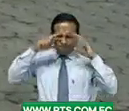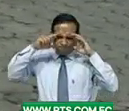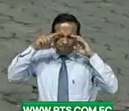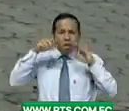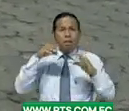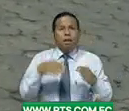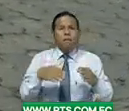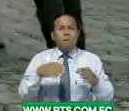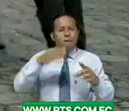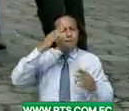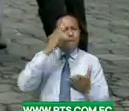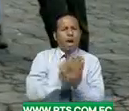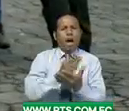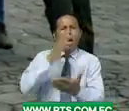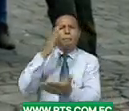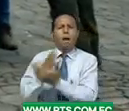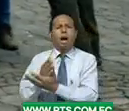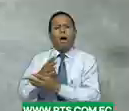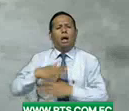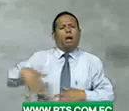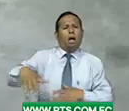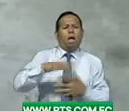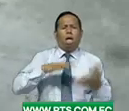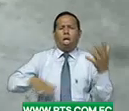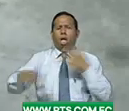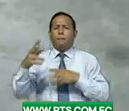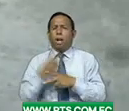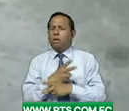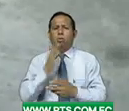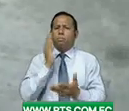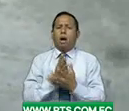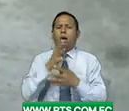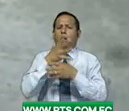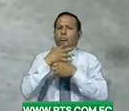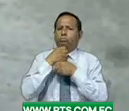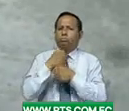devolver la seguridad a esta provincia amazónica, informó Edwin Fernández.